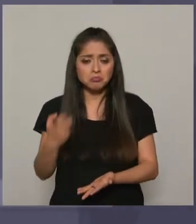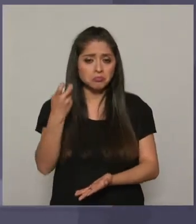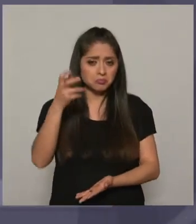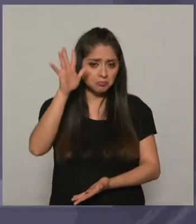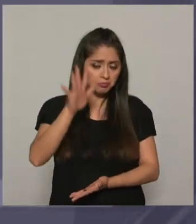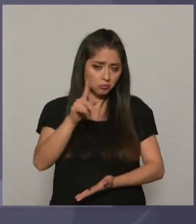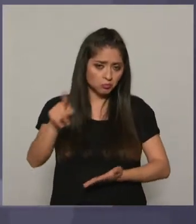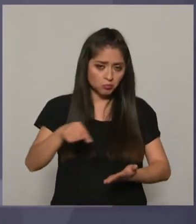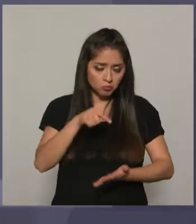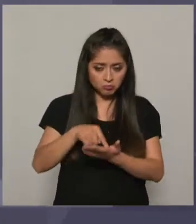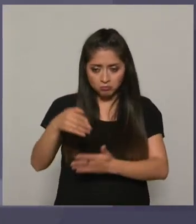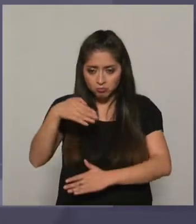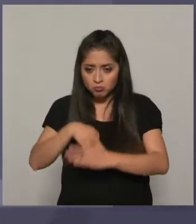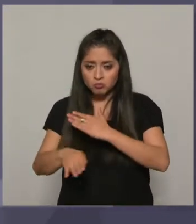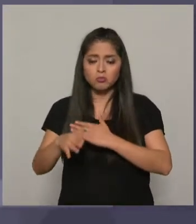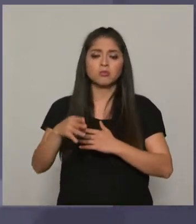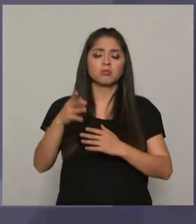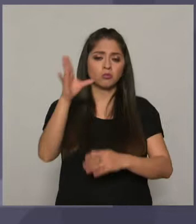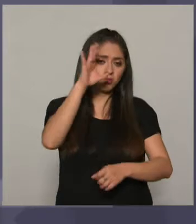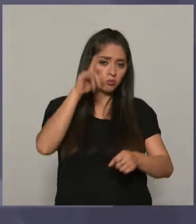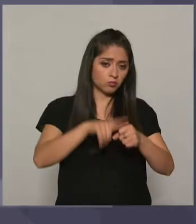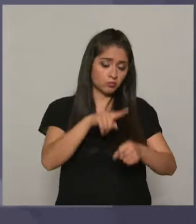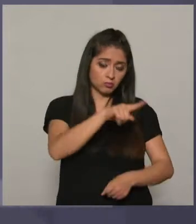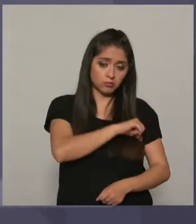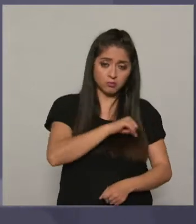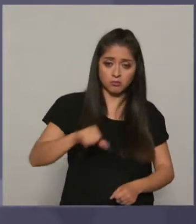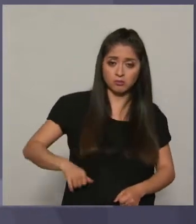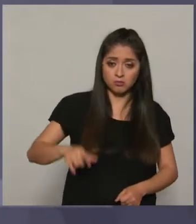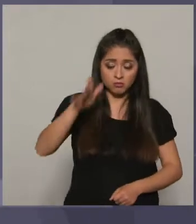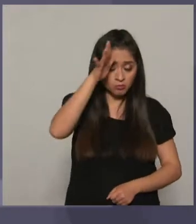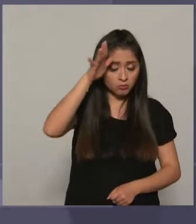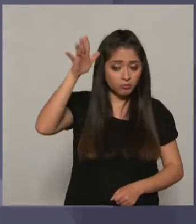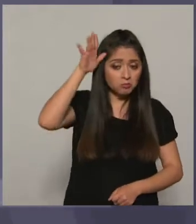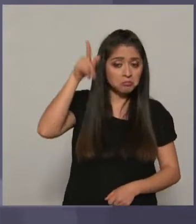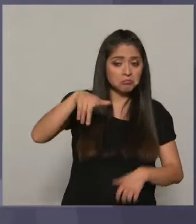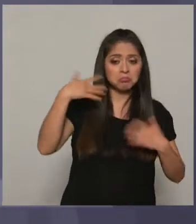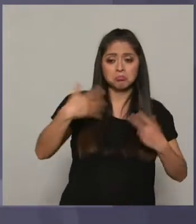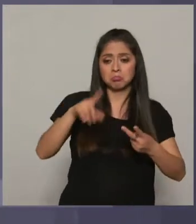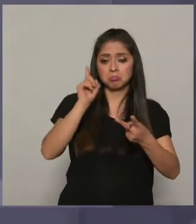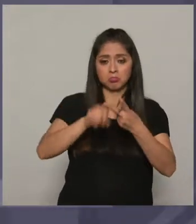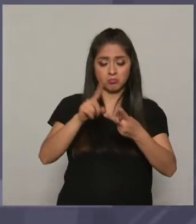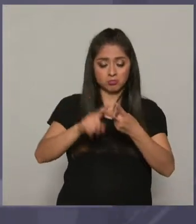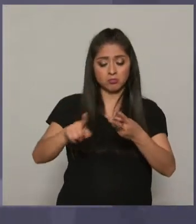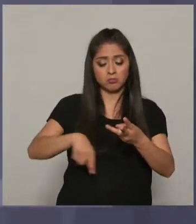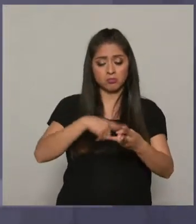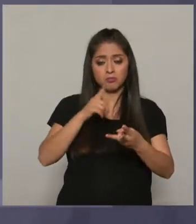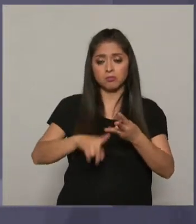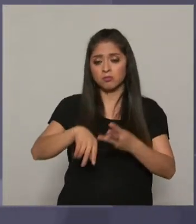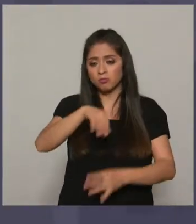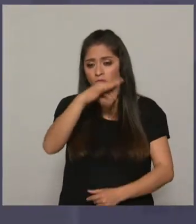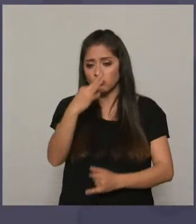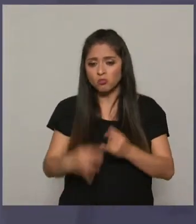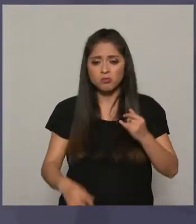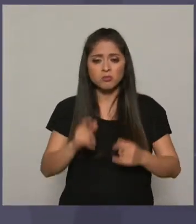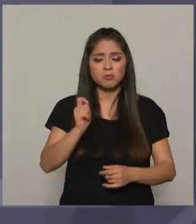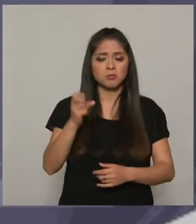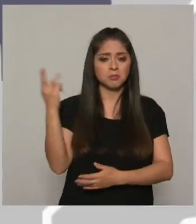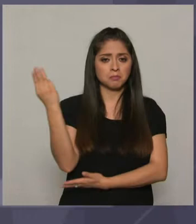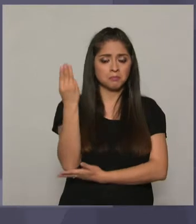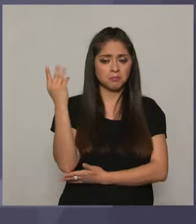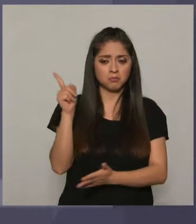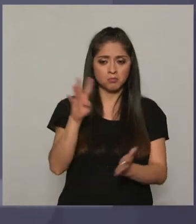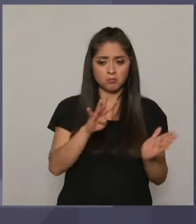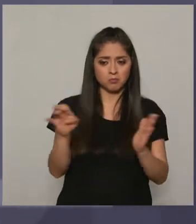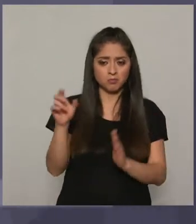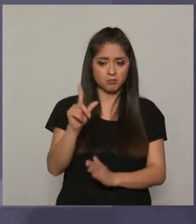comercial importantísimo y cultural. Entonces la alcaldía Cuauhtémoc está en segundo lugar. Y mire usted, al final, Milpalta con